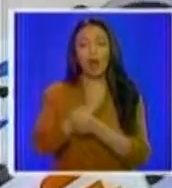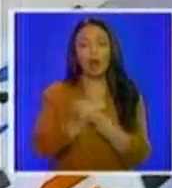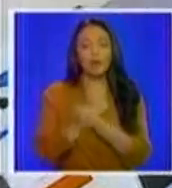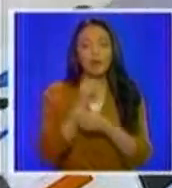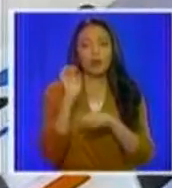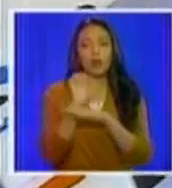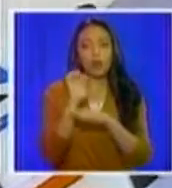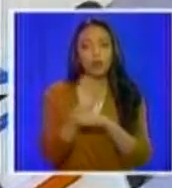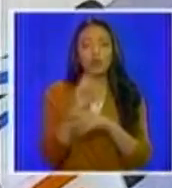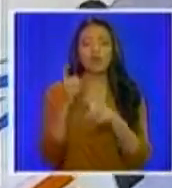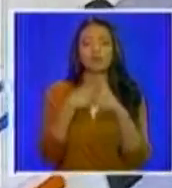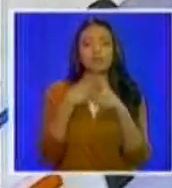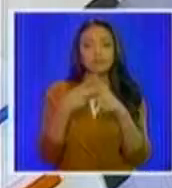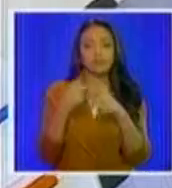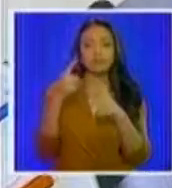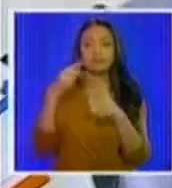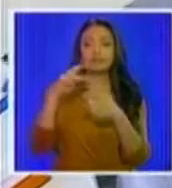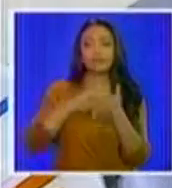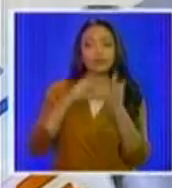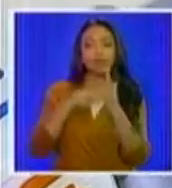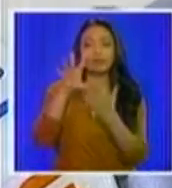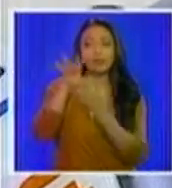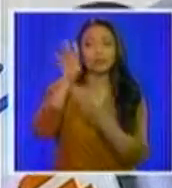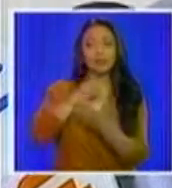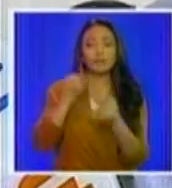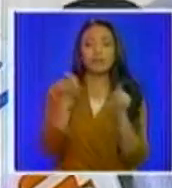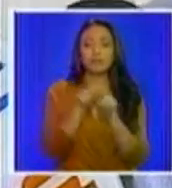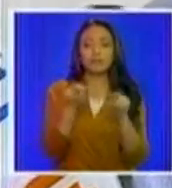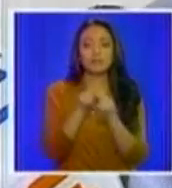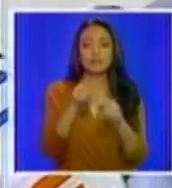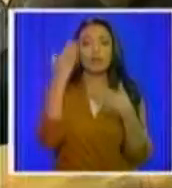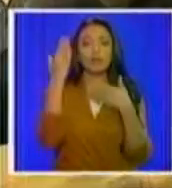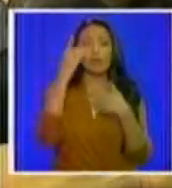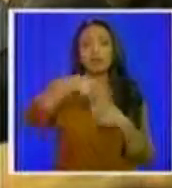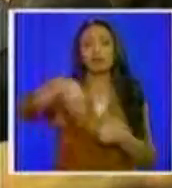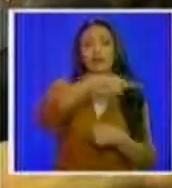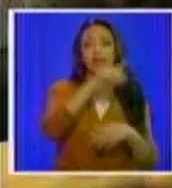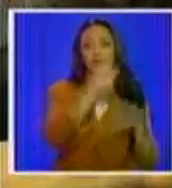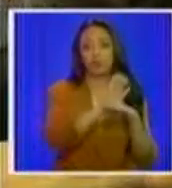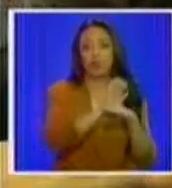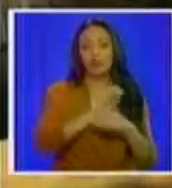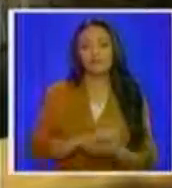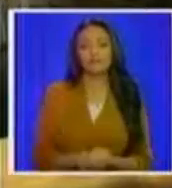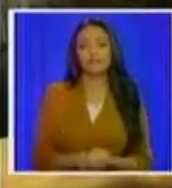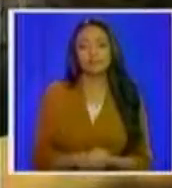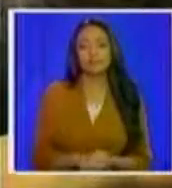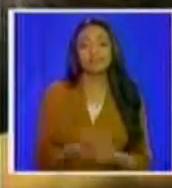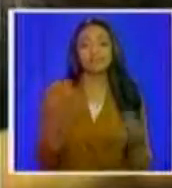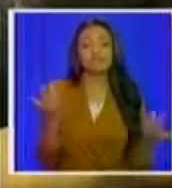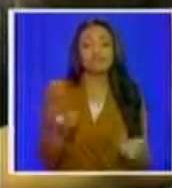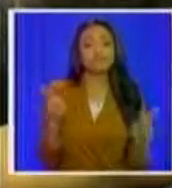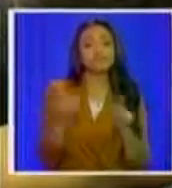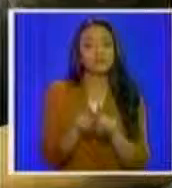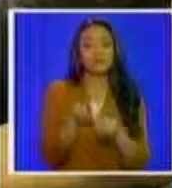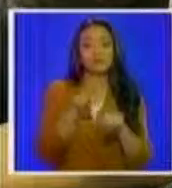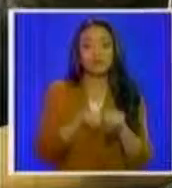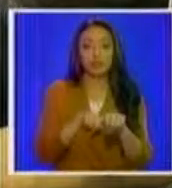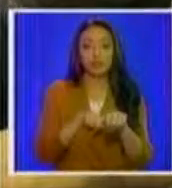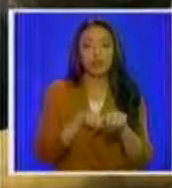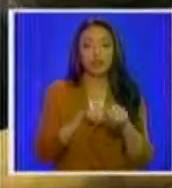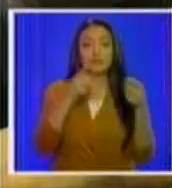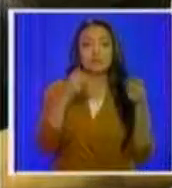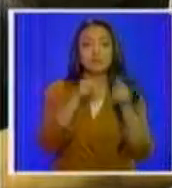tiene que acompañarnos a todos, y más aún a aquellos que hacen la gran política en el Ecuador. Qué coincidencia, se terminó